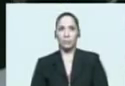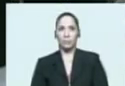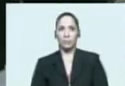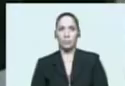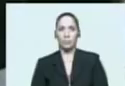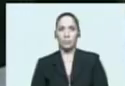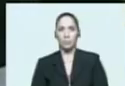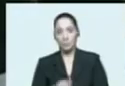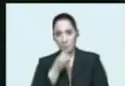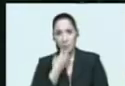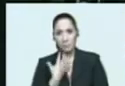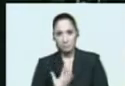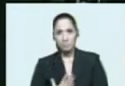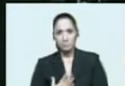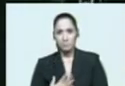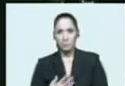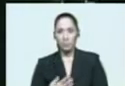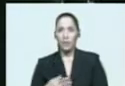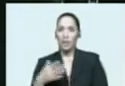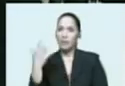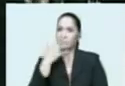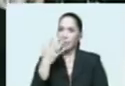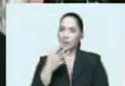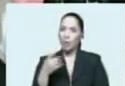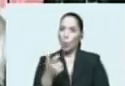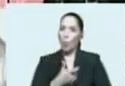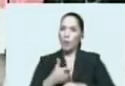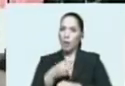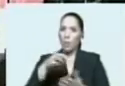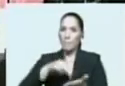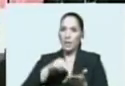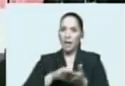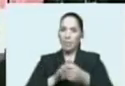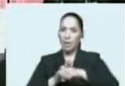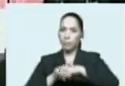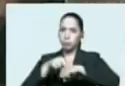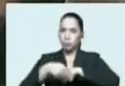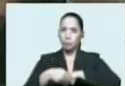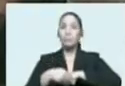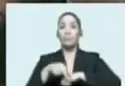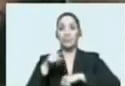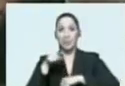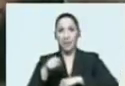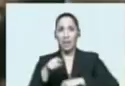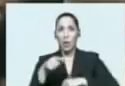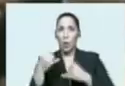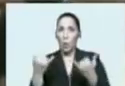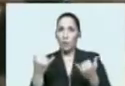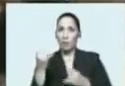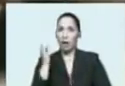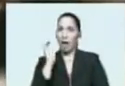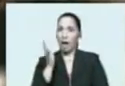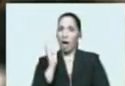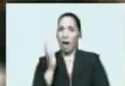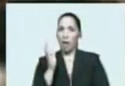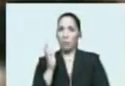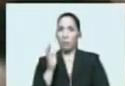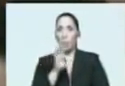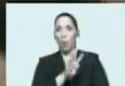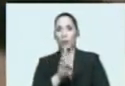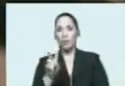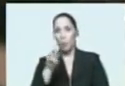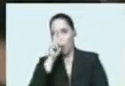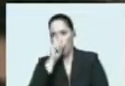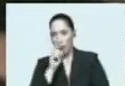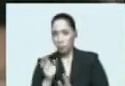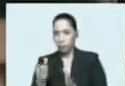bien palabras de rodríguez durante este acto en el cementerio general de altura propósito entonces con la colaboración de los 42 años de